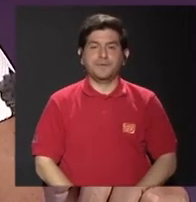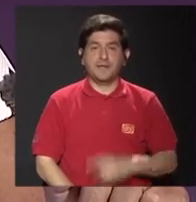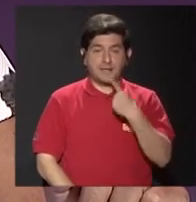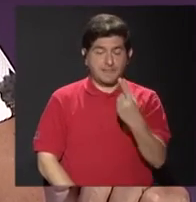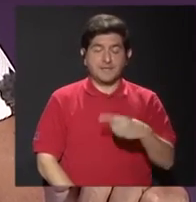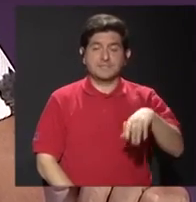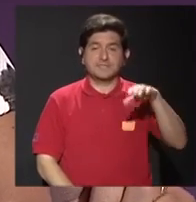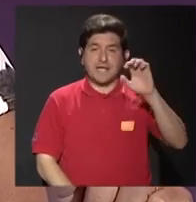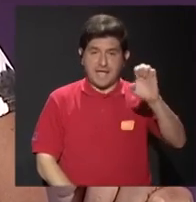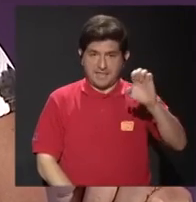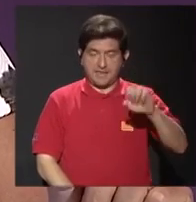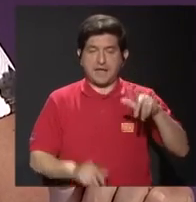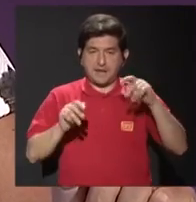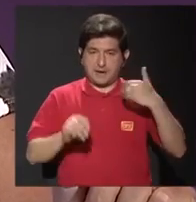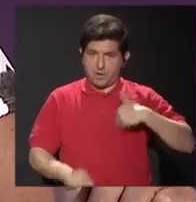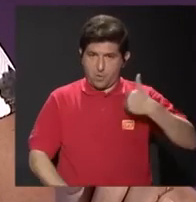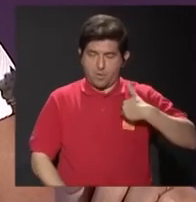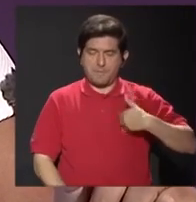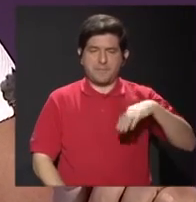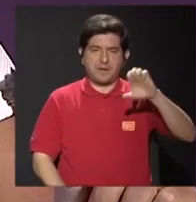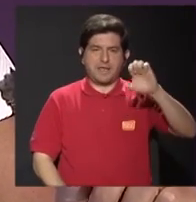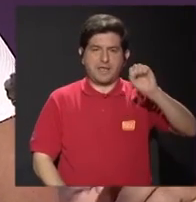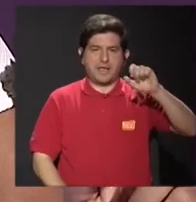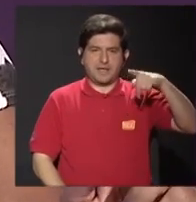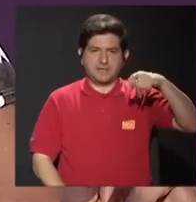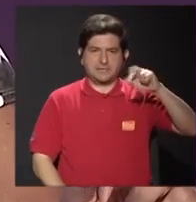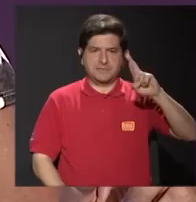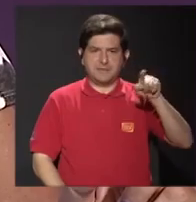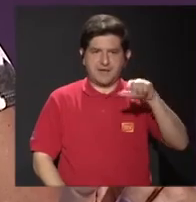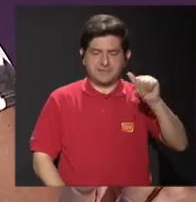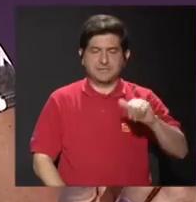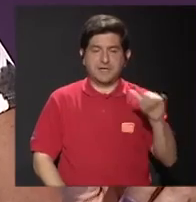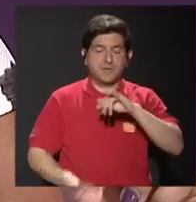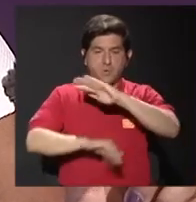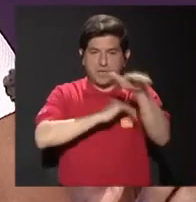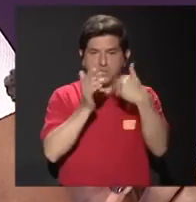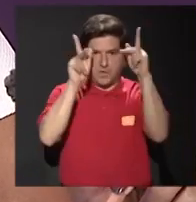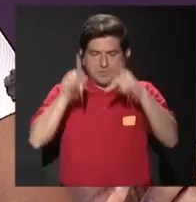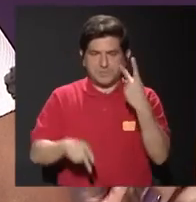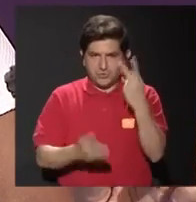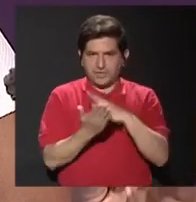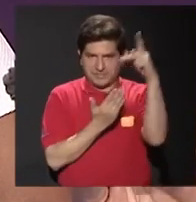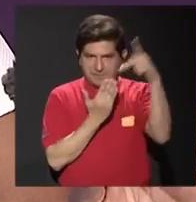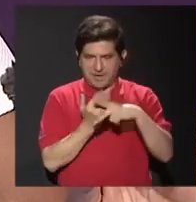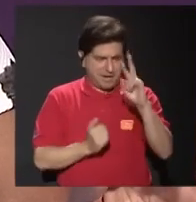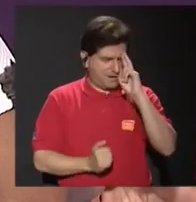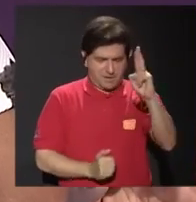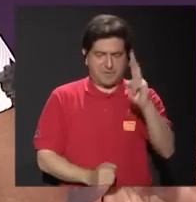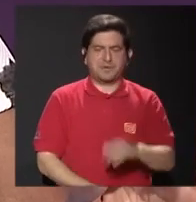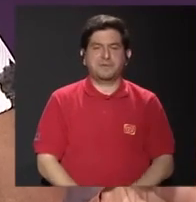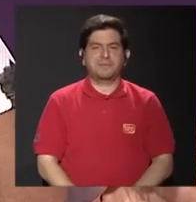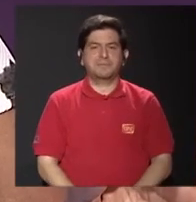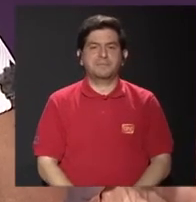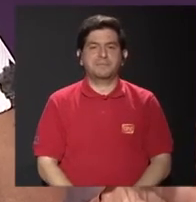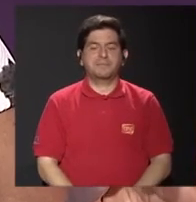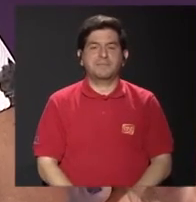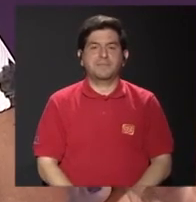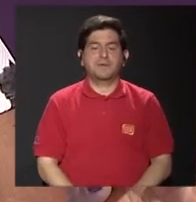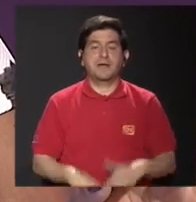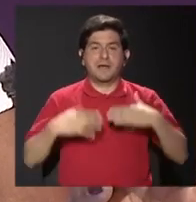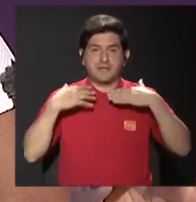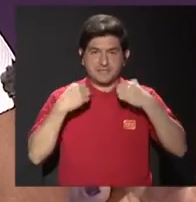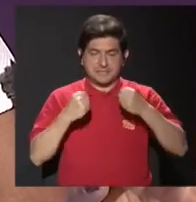donde educar de esparza muchas gracias don edgar y a todas las personas que nos acompañan en irreverencias dice don edgar que salud